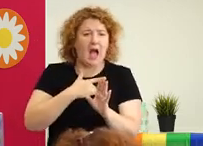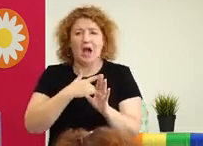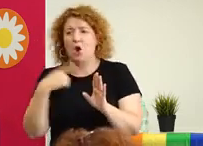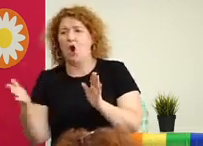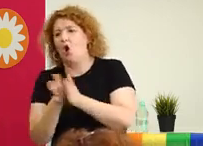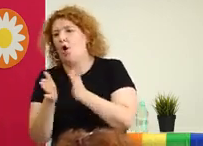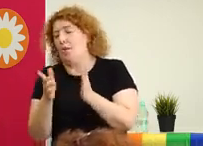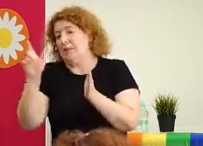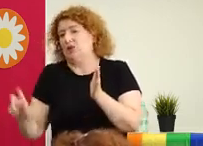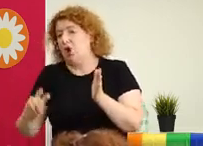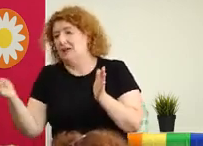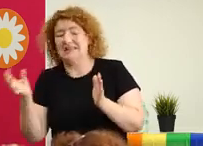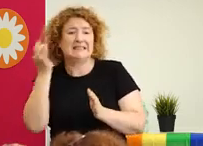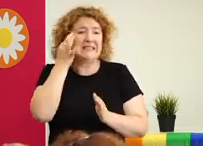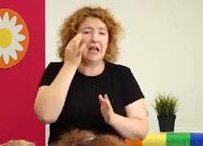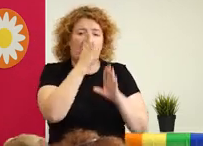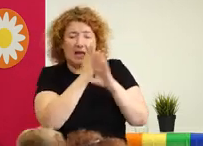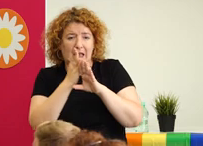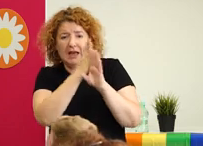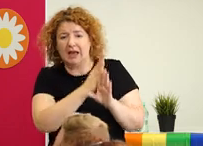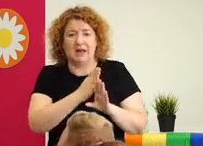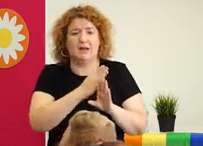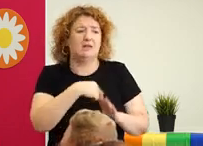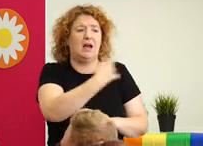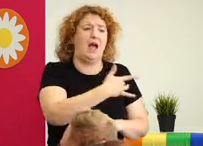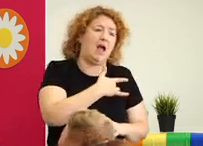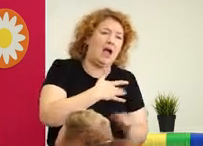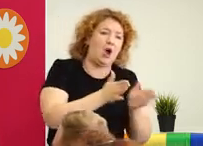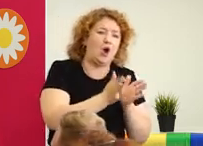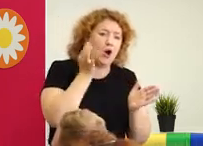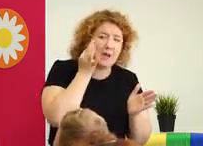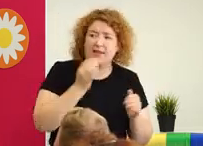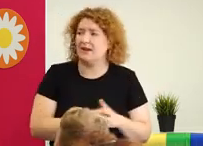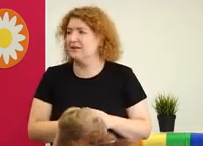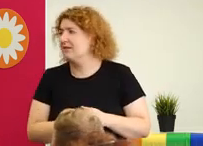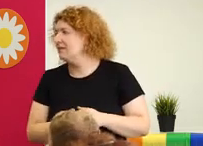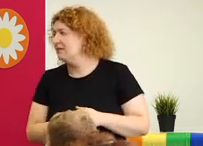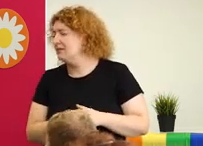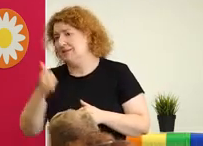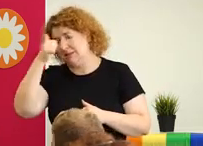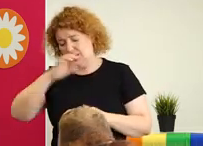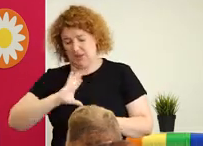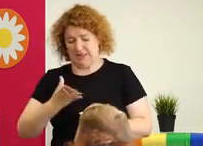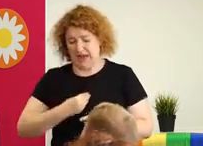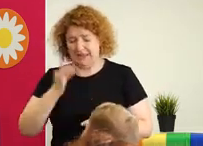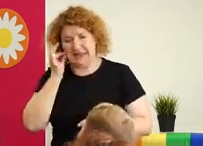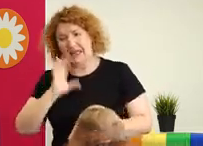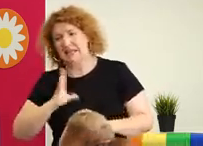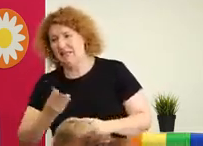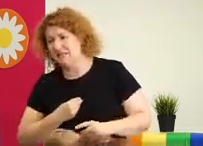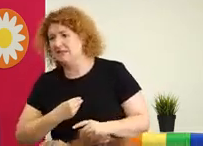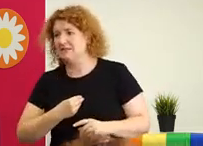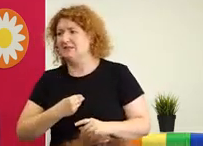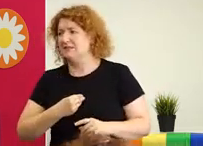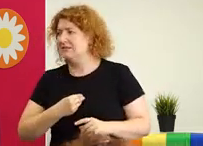hoy, no esconder vuestra orientación, no esconder vuestro amor, no esconder vuestra expresión,